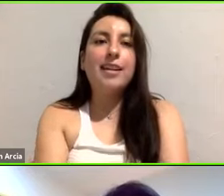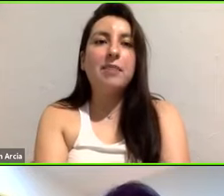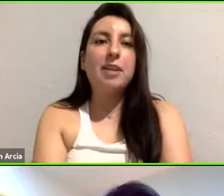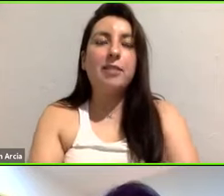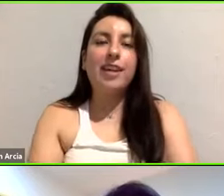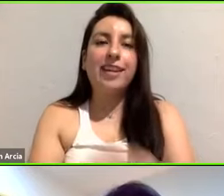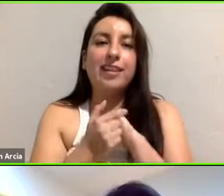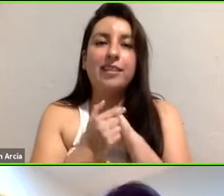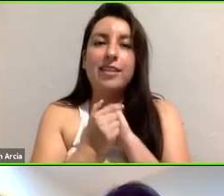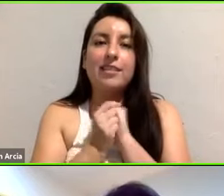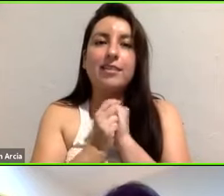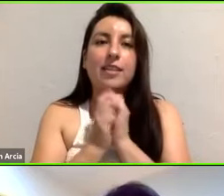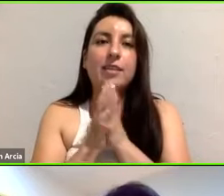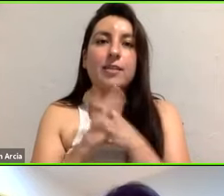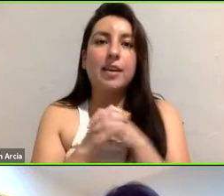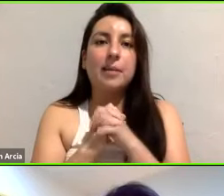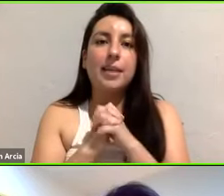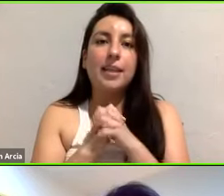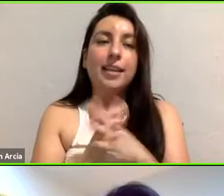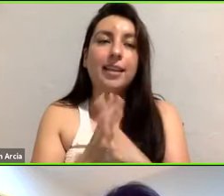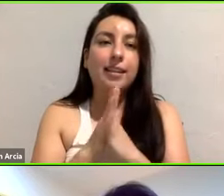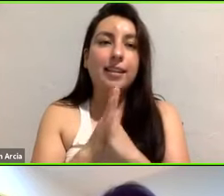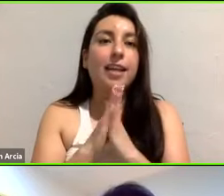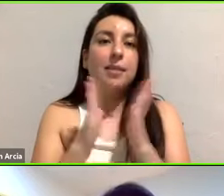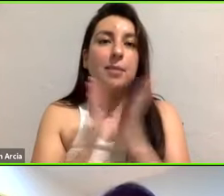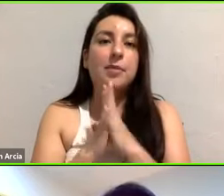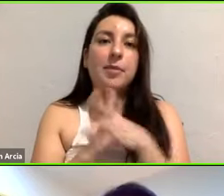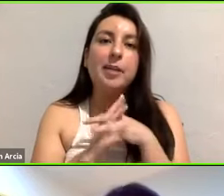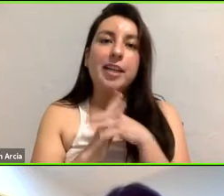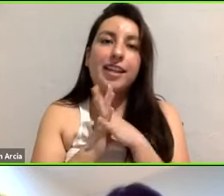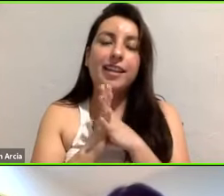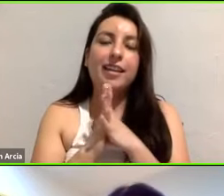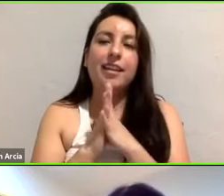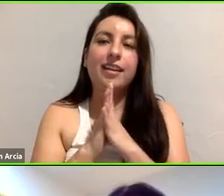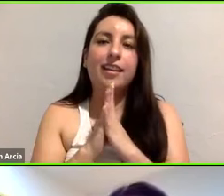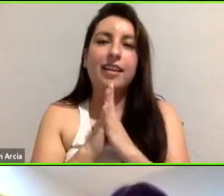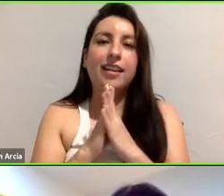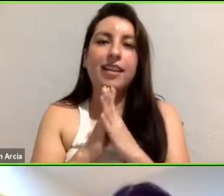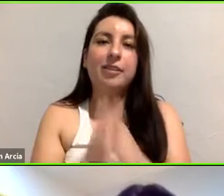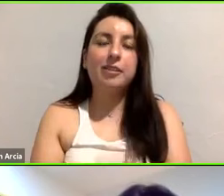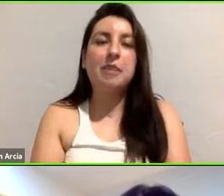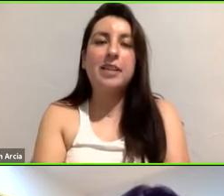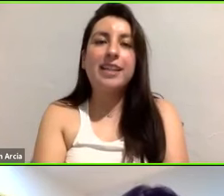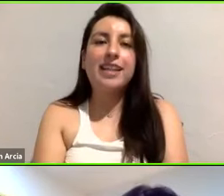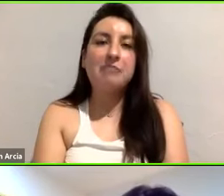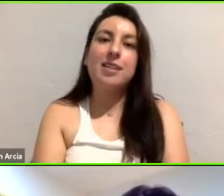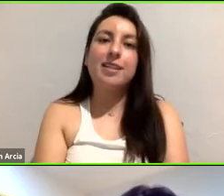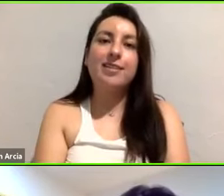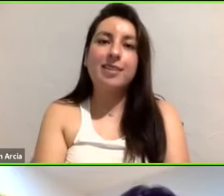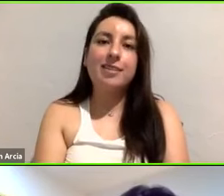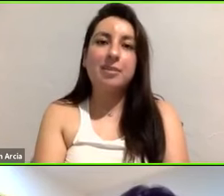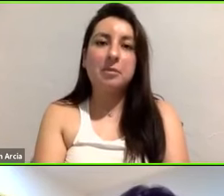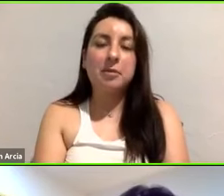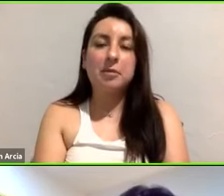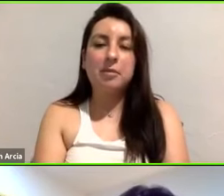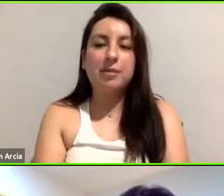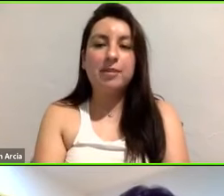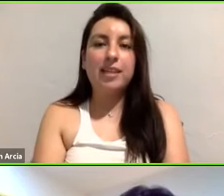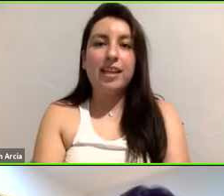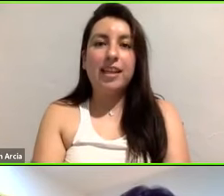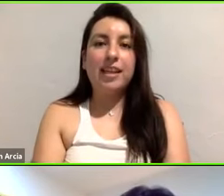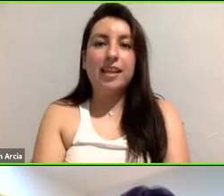Maestra Eli, ¿me ayuda dándoles los datos de Cadivi, por favor? Y doctora Mirna, también los datos de Grupo